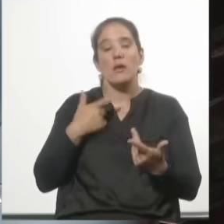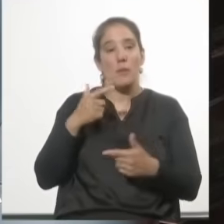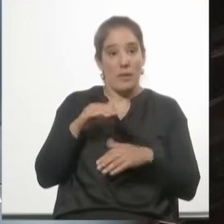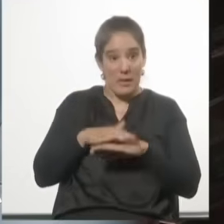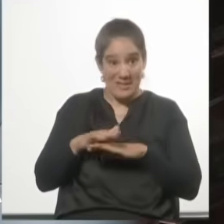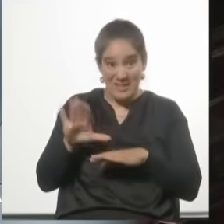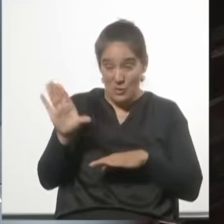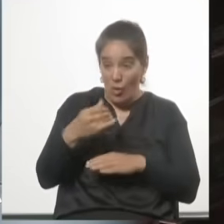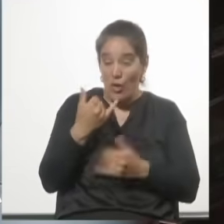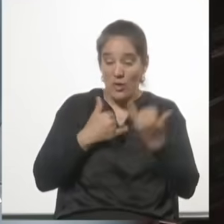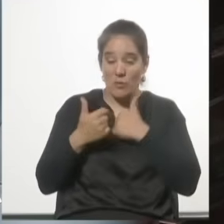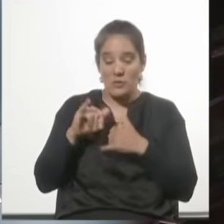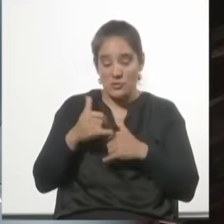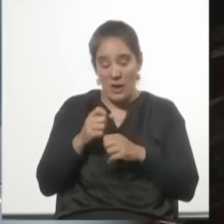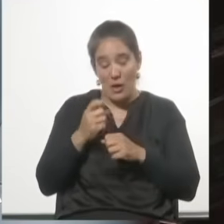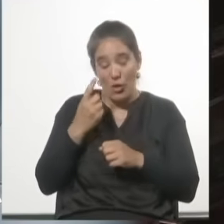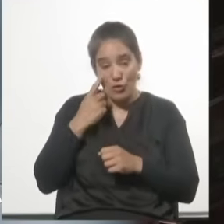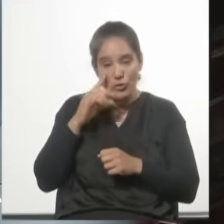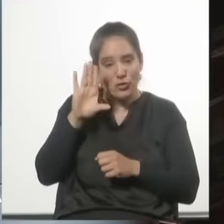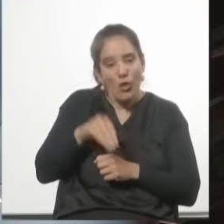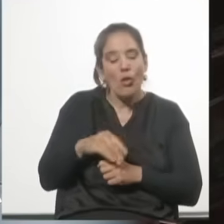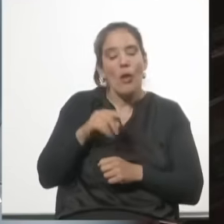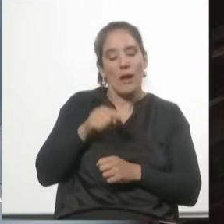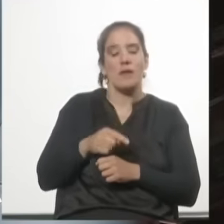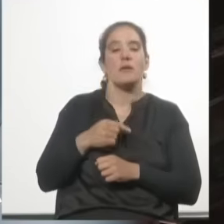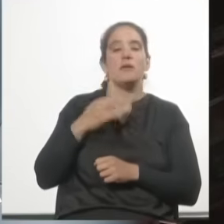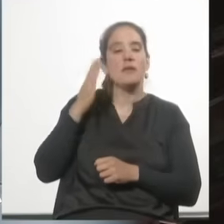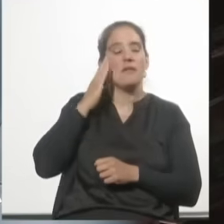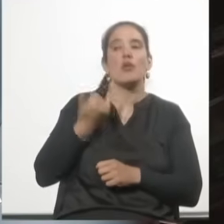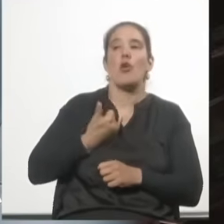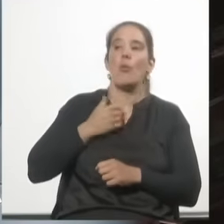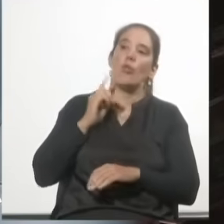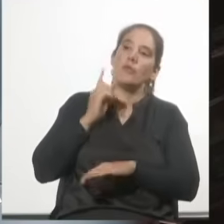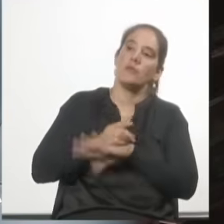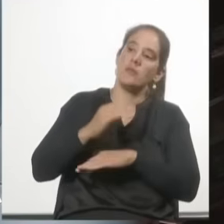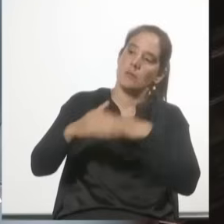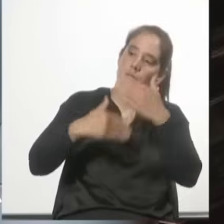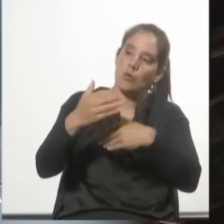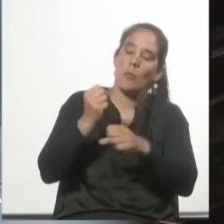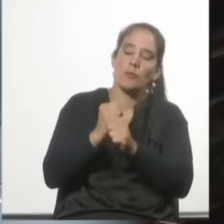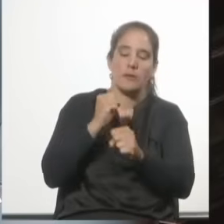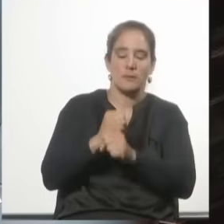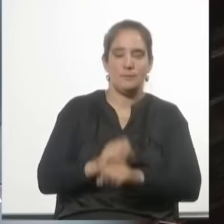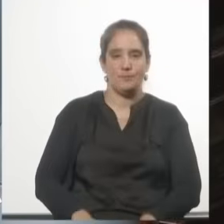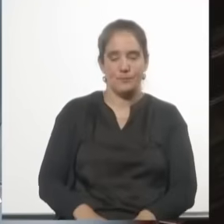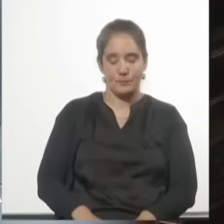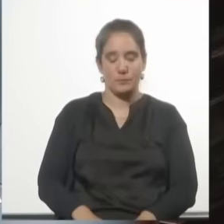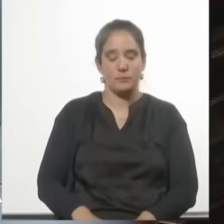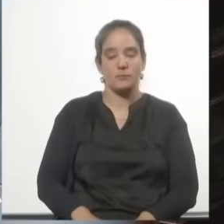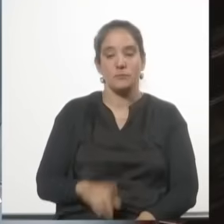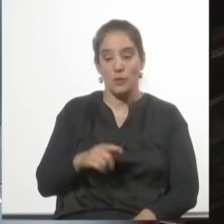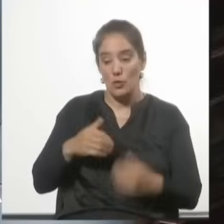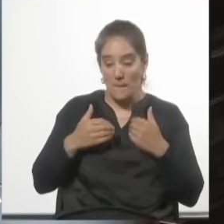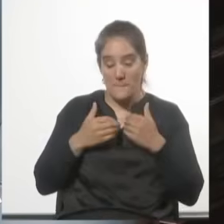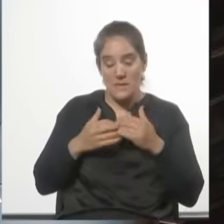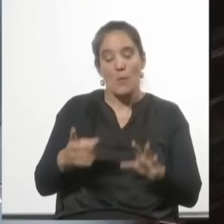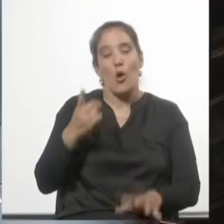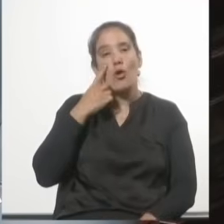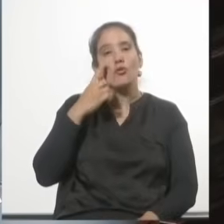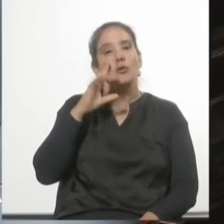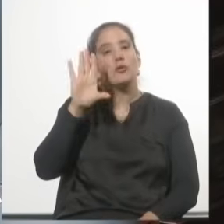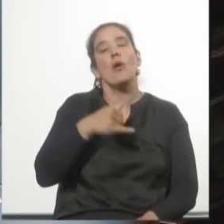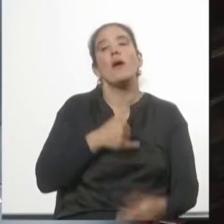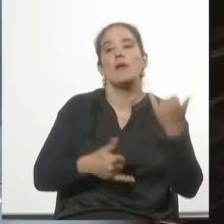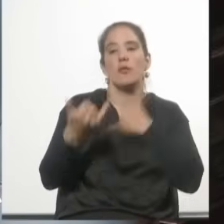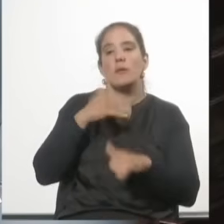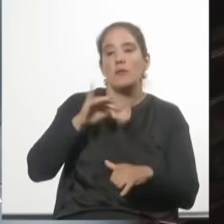corresponder a nuestras nuevas responsabilidades al frente de la cartera. En el marco de esa etapa inicial de conocimiento de todo lo